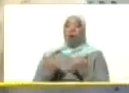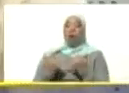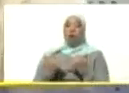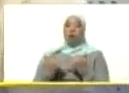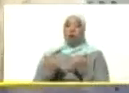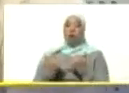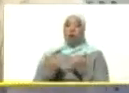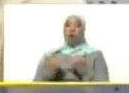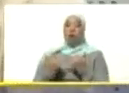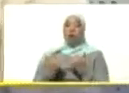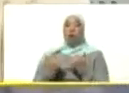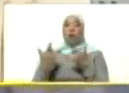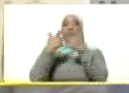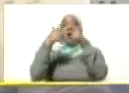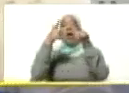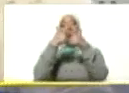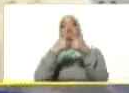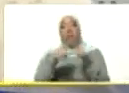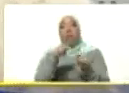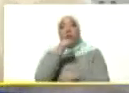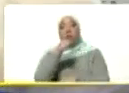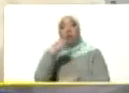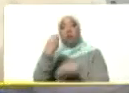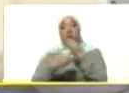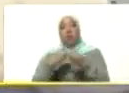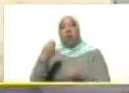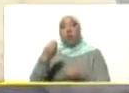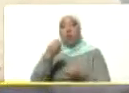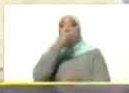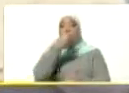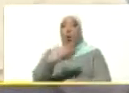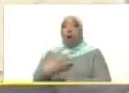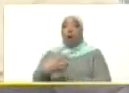una época, una épica muy valiosa